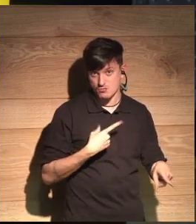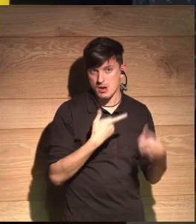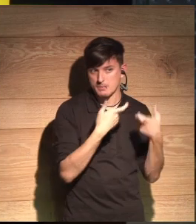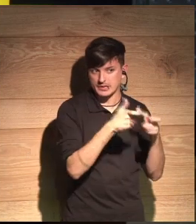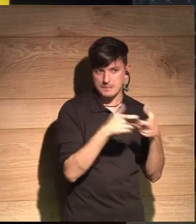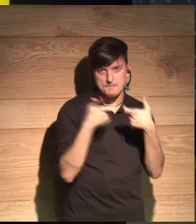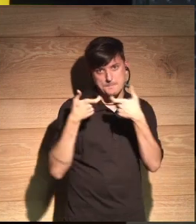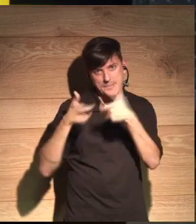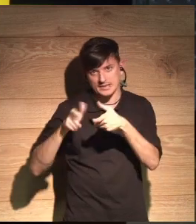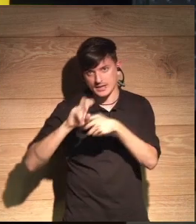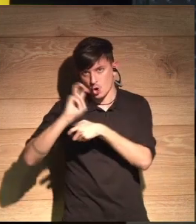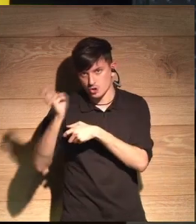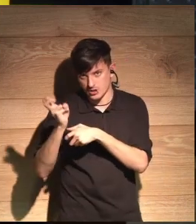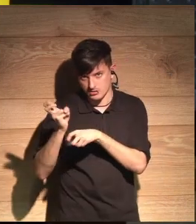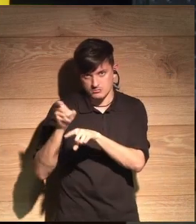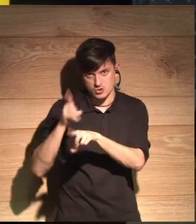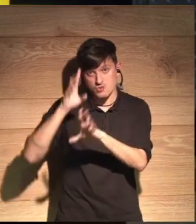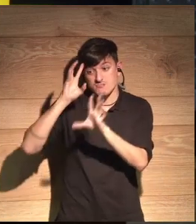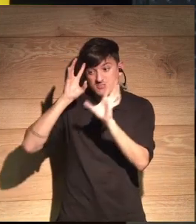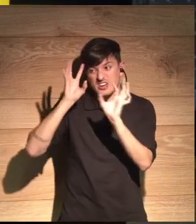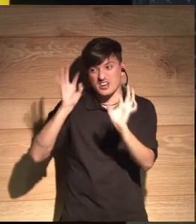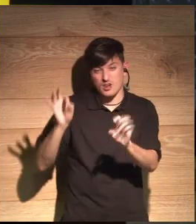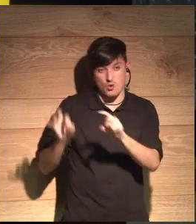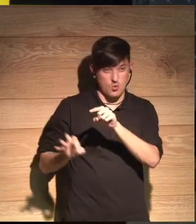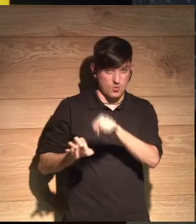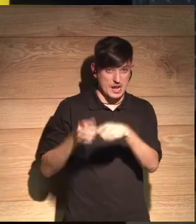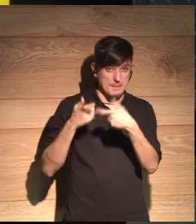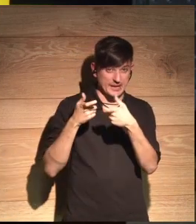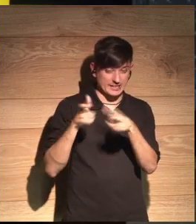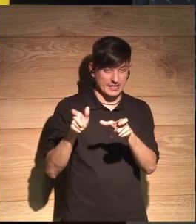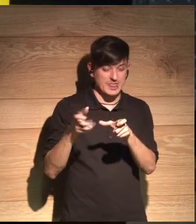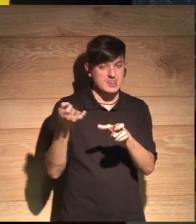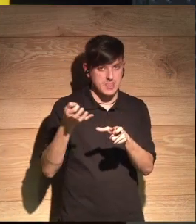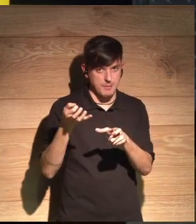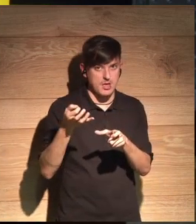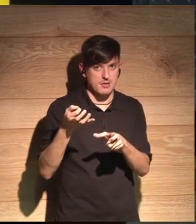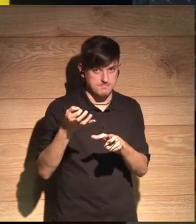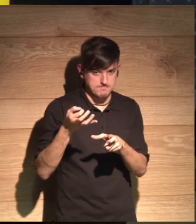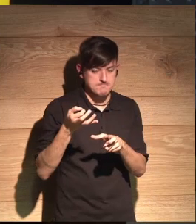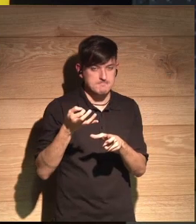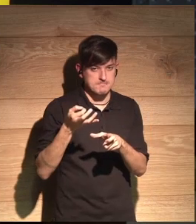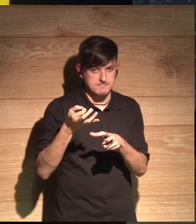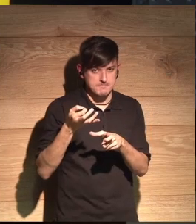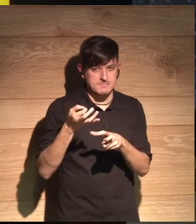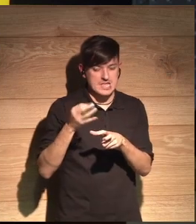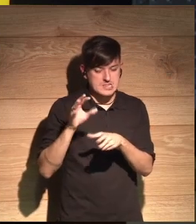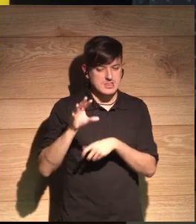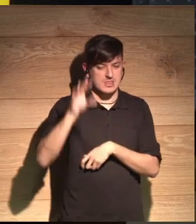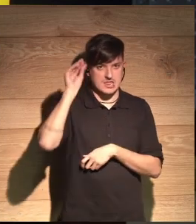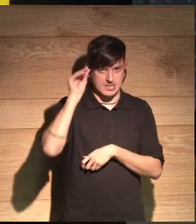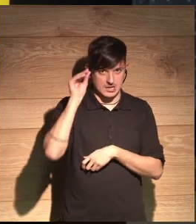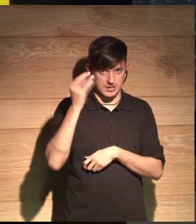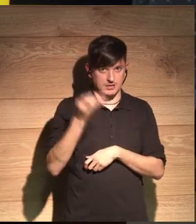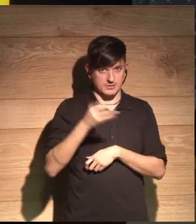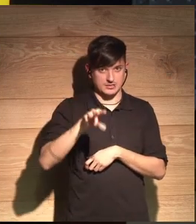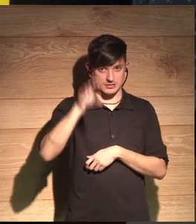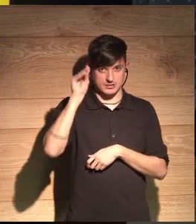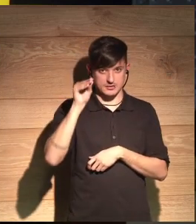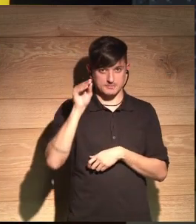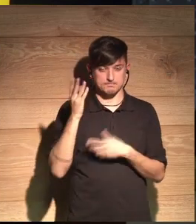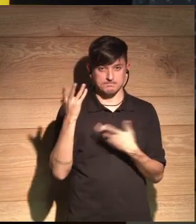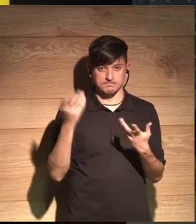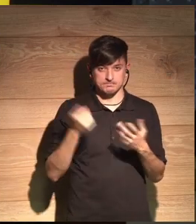y esa es la que realmente creo yo hay que reconocerla hay que entenderla hay que hay